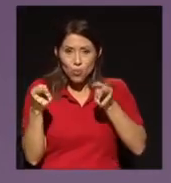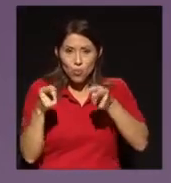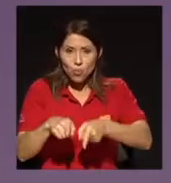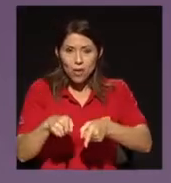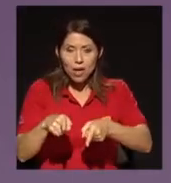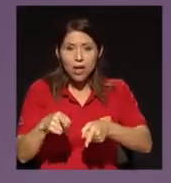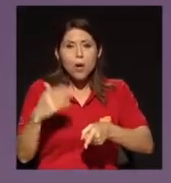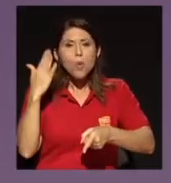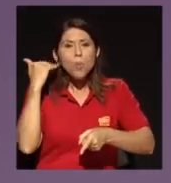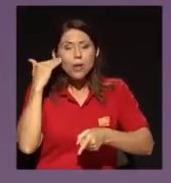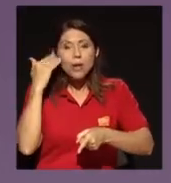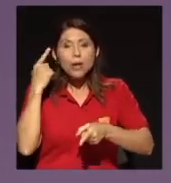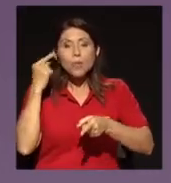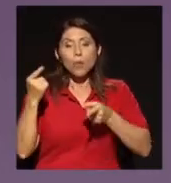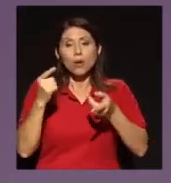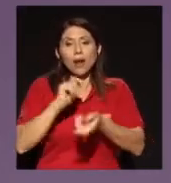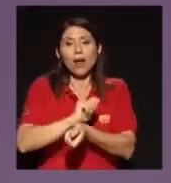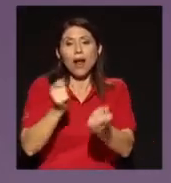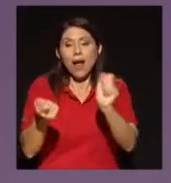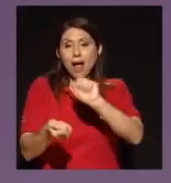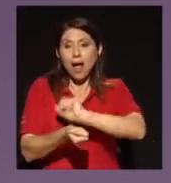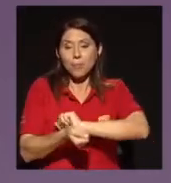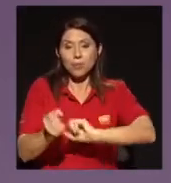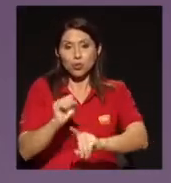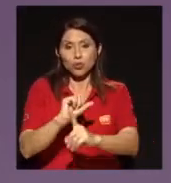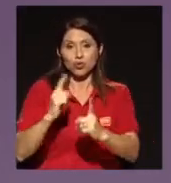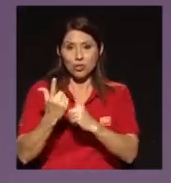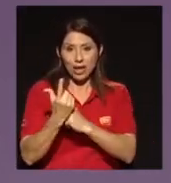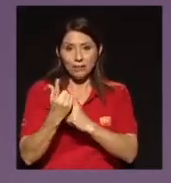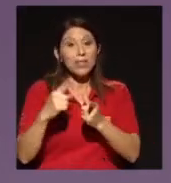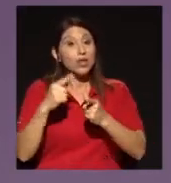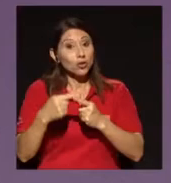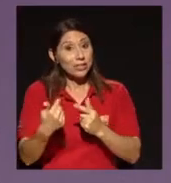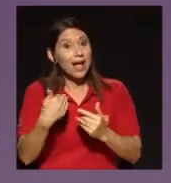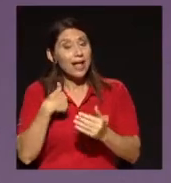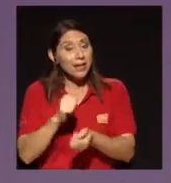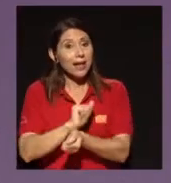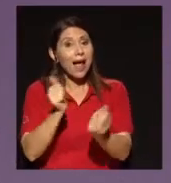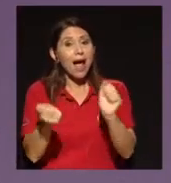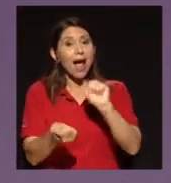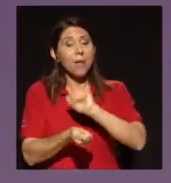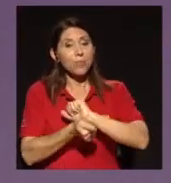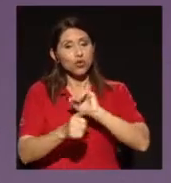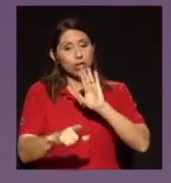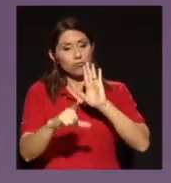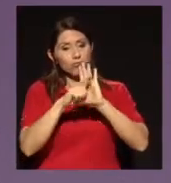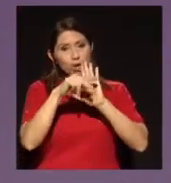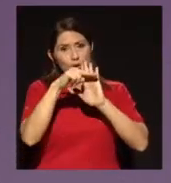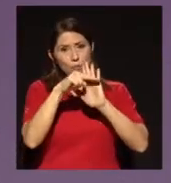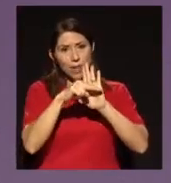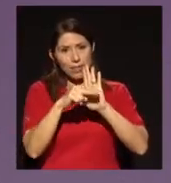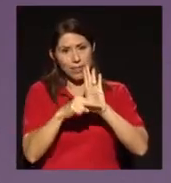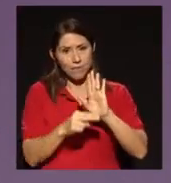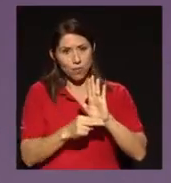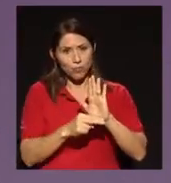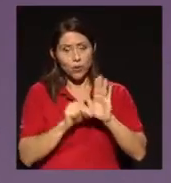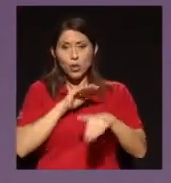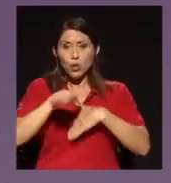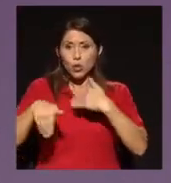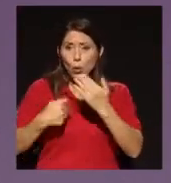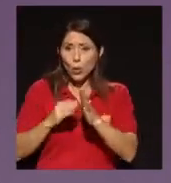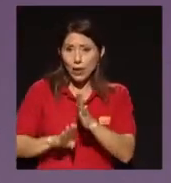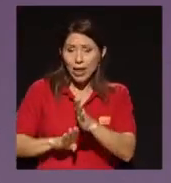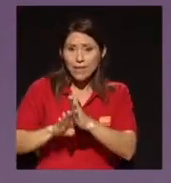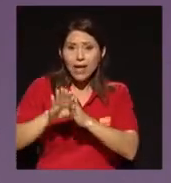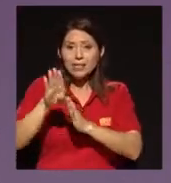se dan a nivel social. Entonces tenemos cambios de carácter normativo, tenemos todo lo que ha sido el avance con respecto a lo que son